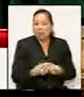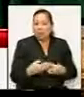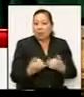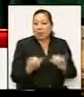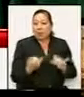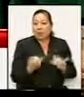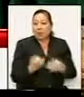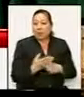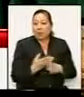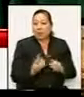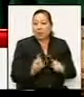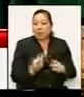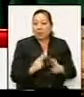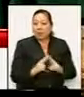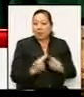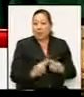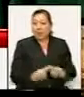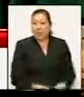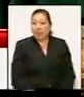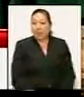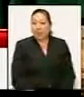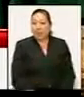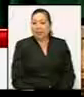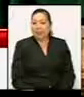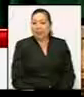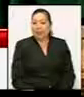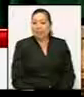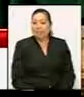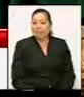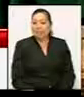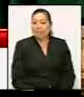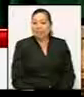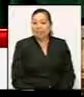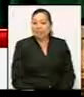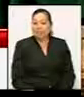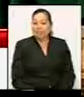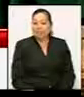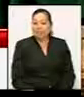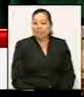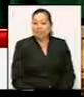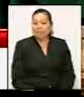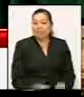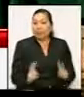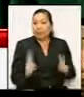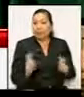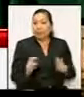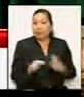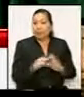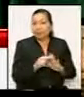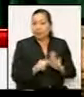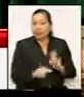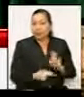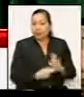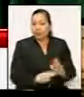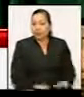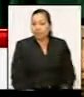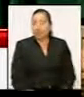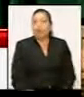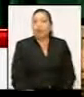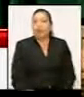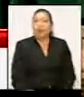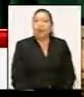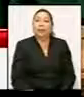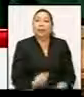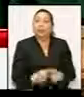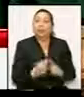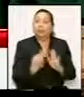a este tipo de convocatorias. Siguiente, por favor. En el tema de normatividad, existen una